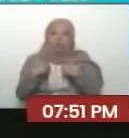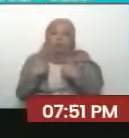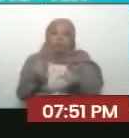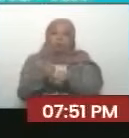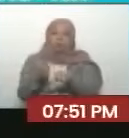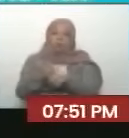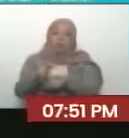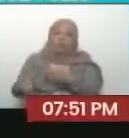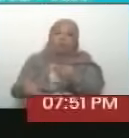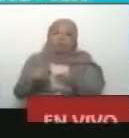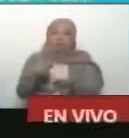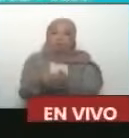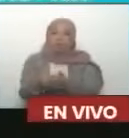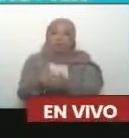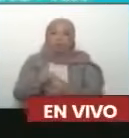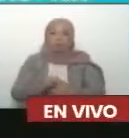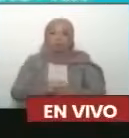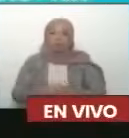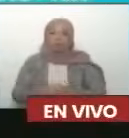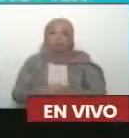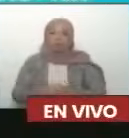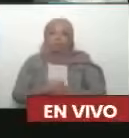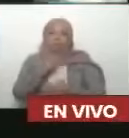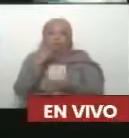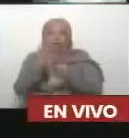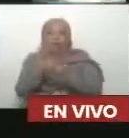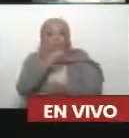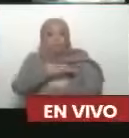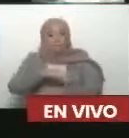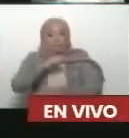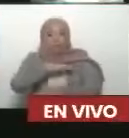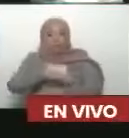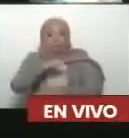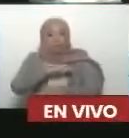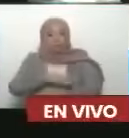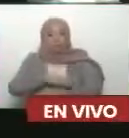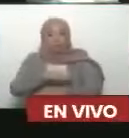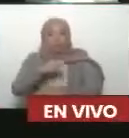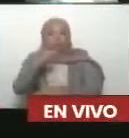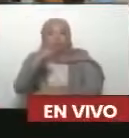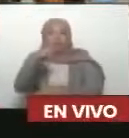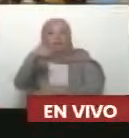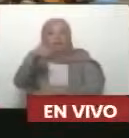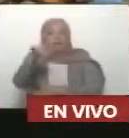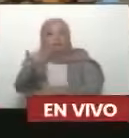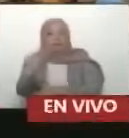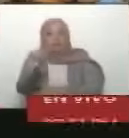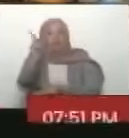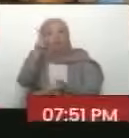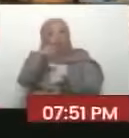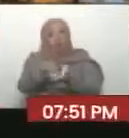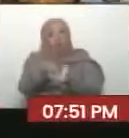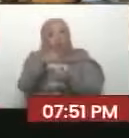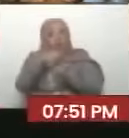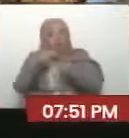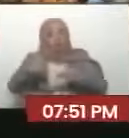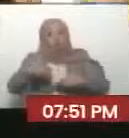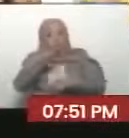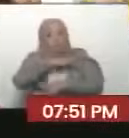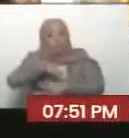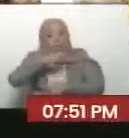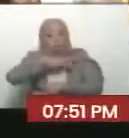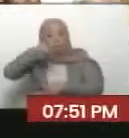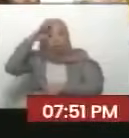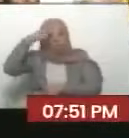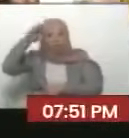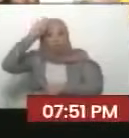a nivel nacional, gracias a la misión Barrio Adentro, a los CDI, a los ambulatorios, a la misión